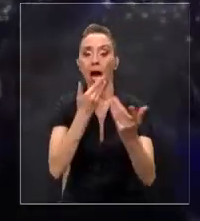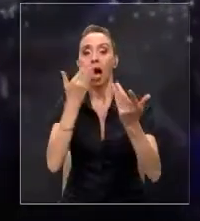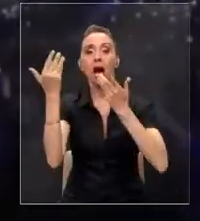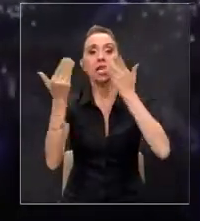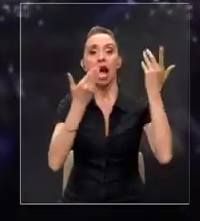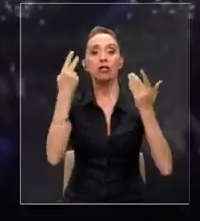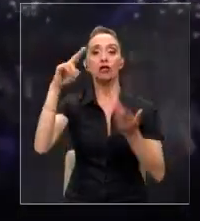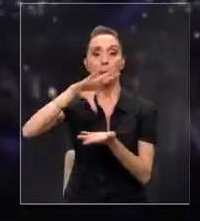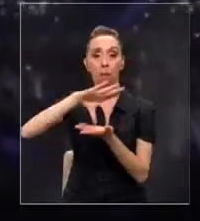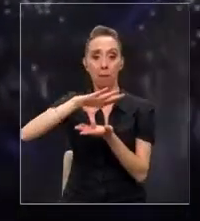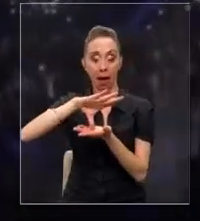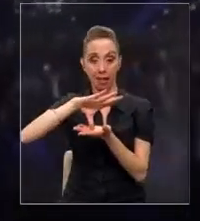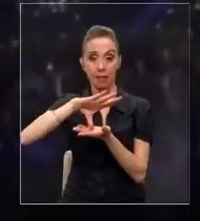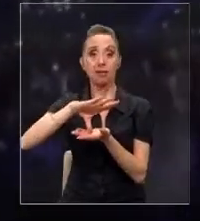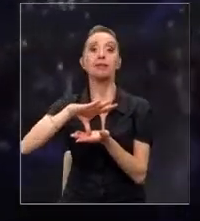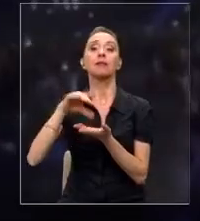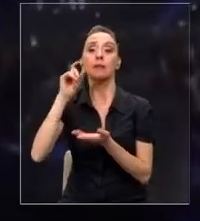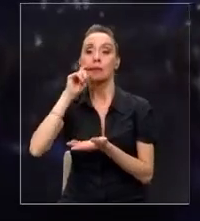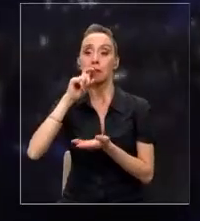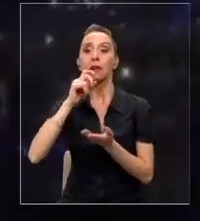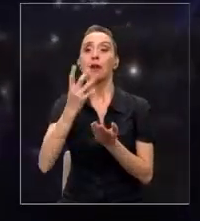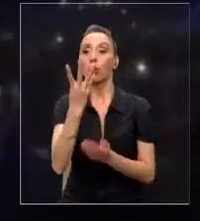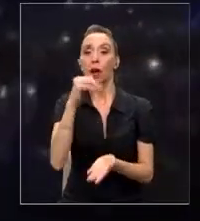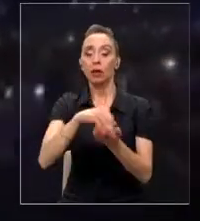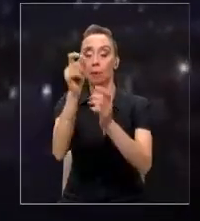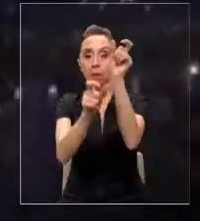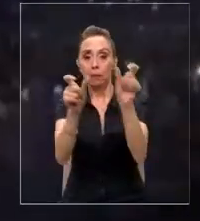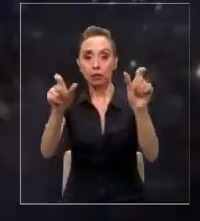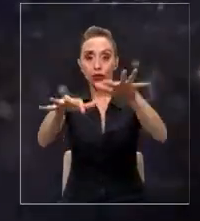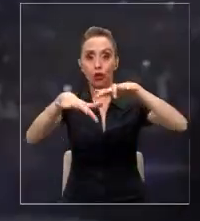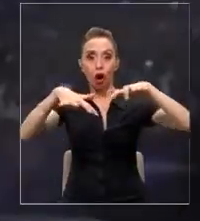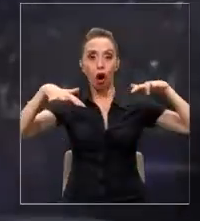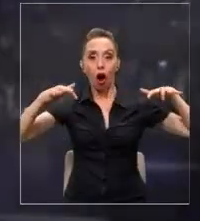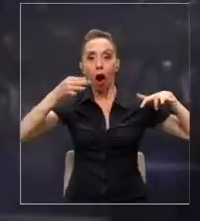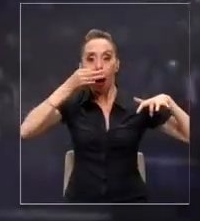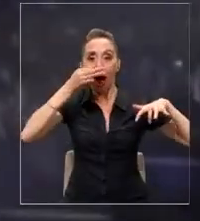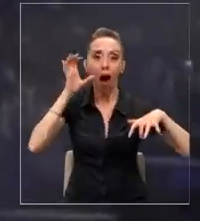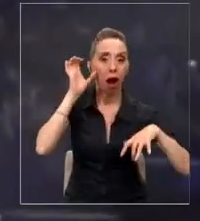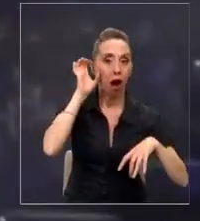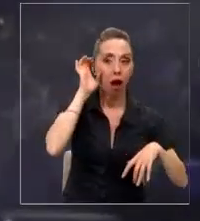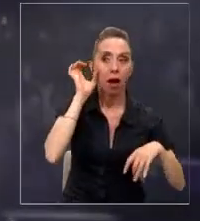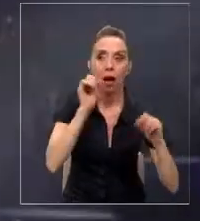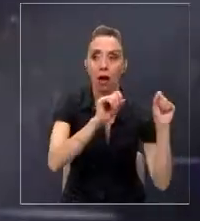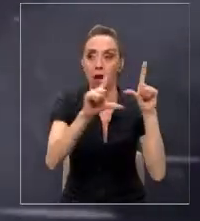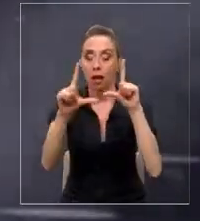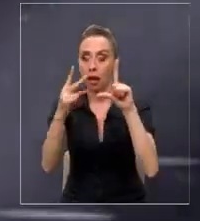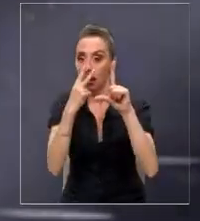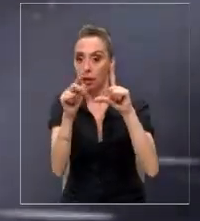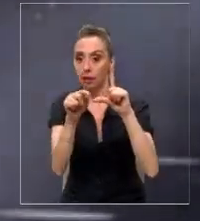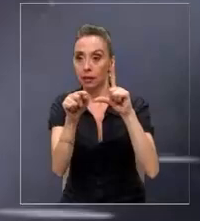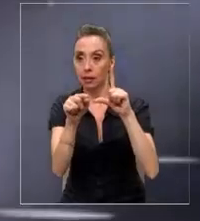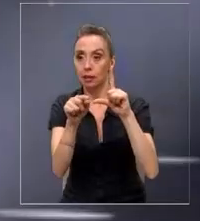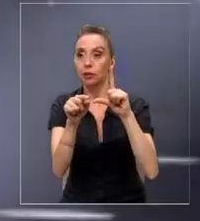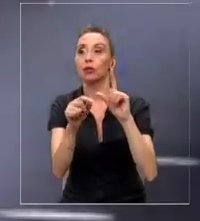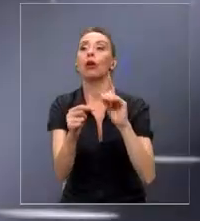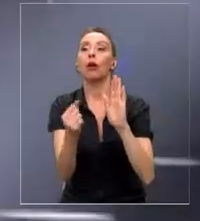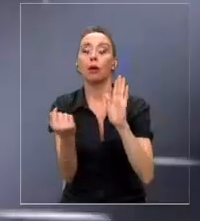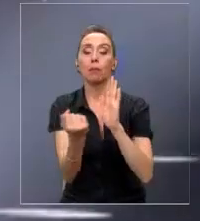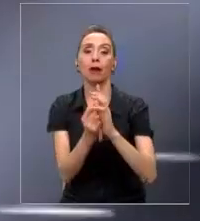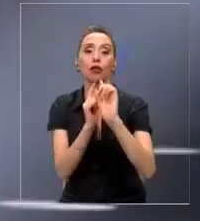de su país de origen ante más de 40.000 personas. Daniel, es parte de las imágenes que han marcado también este conflicto